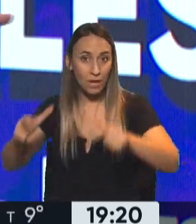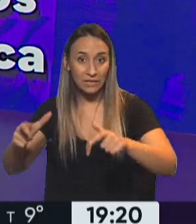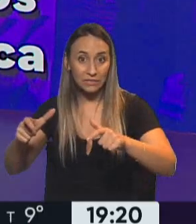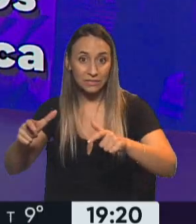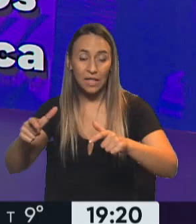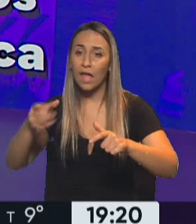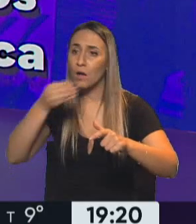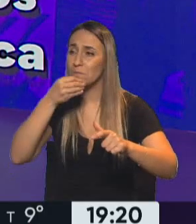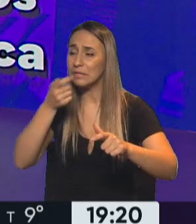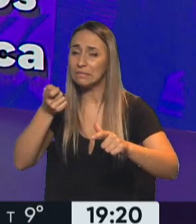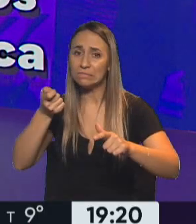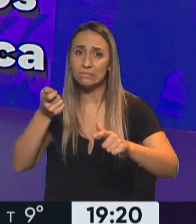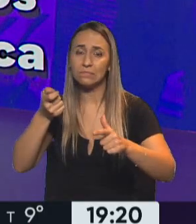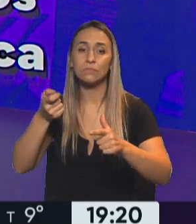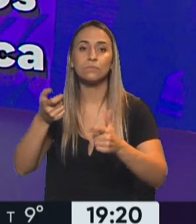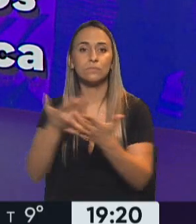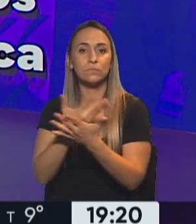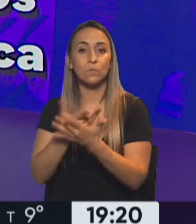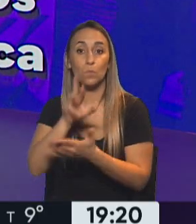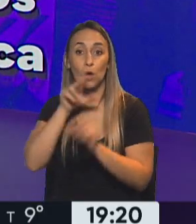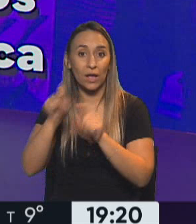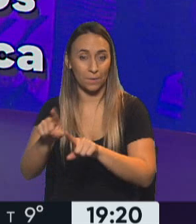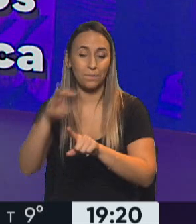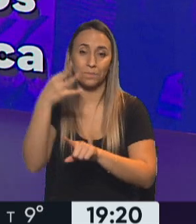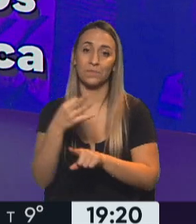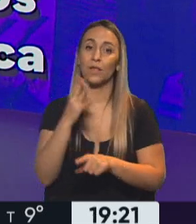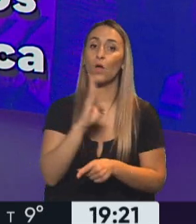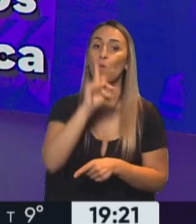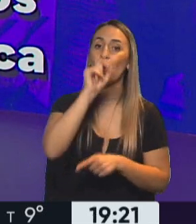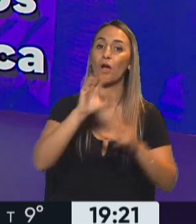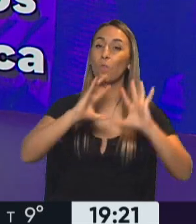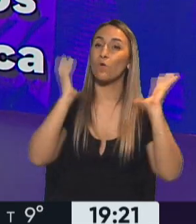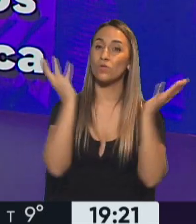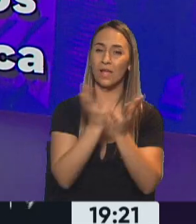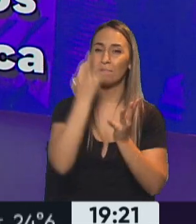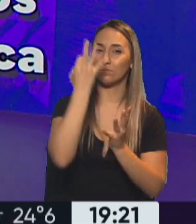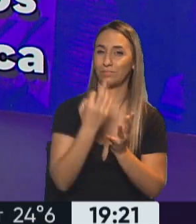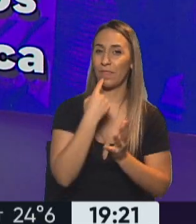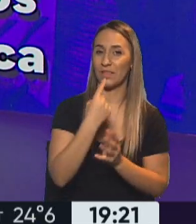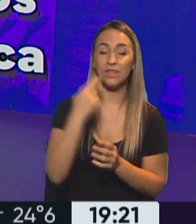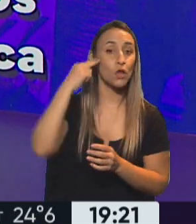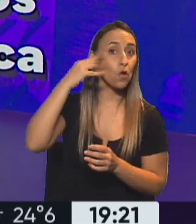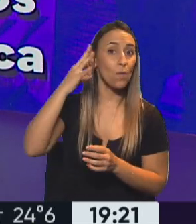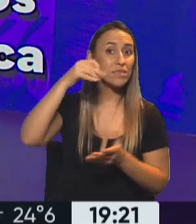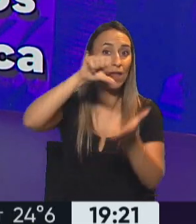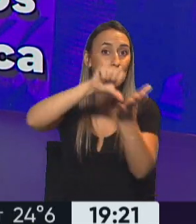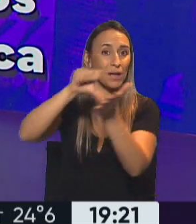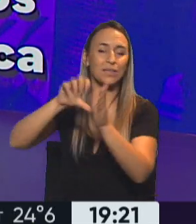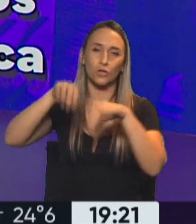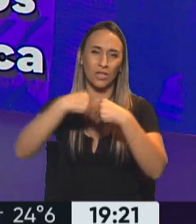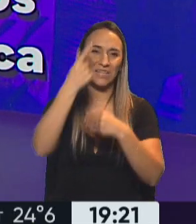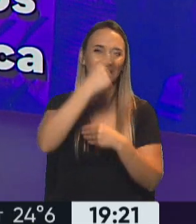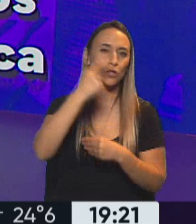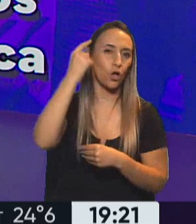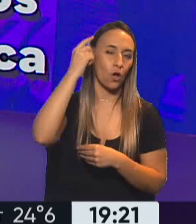las mujeres. Inequidad en salarios, según el Banco Mundial, 90 países, en 90 países de los 193